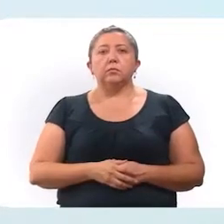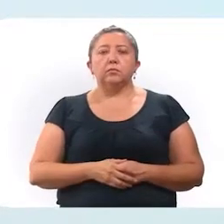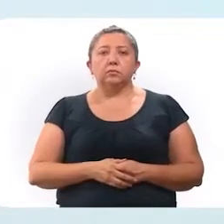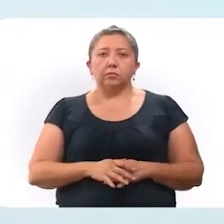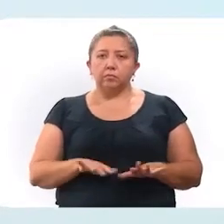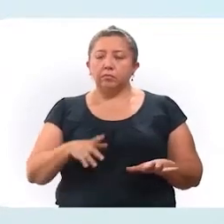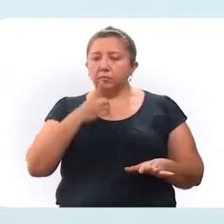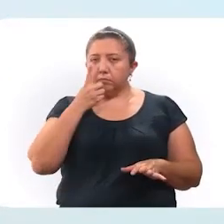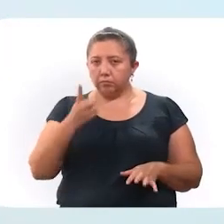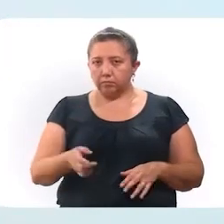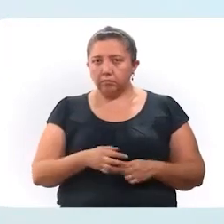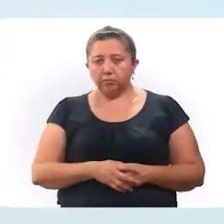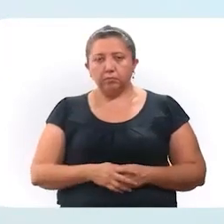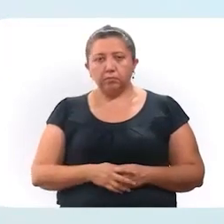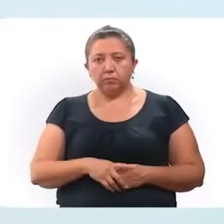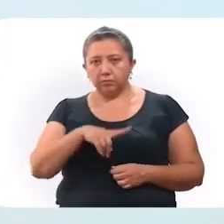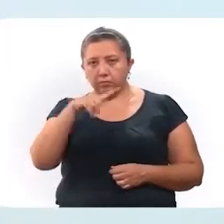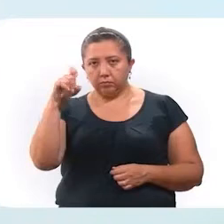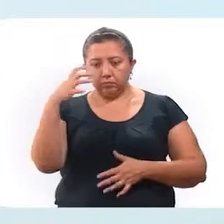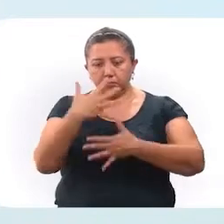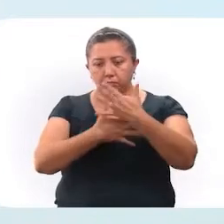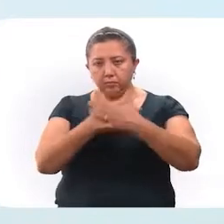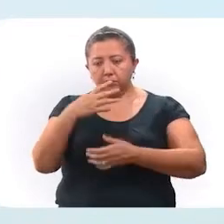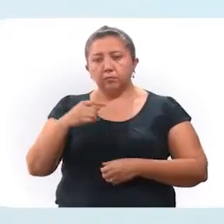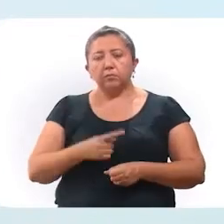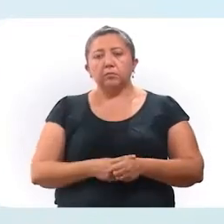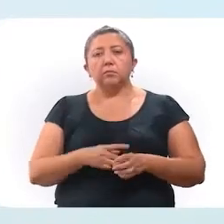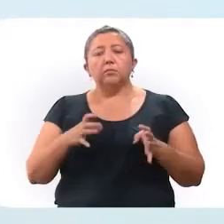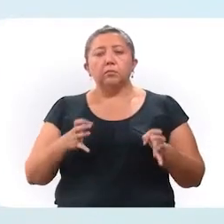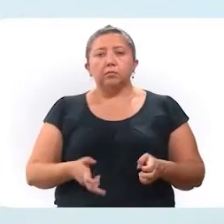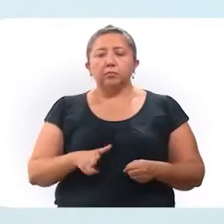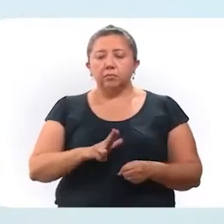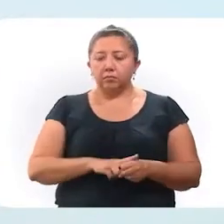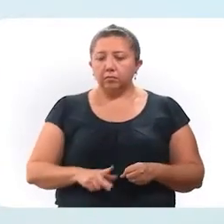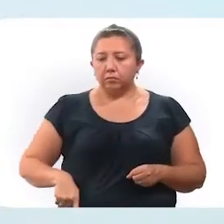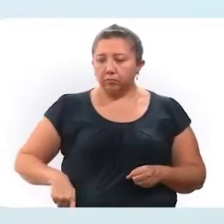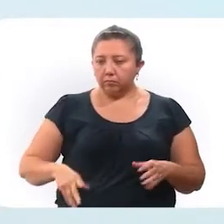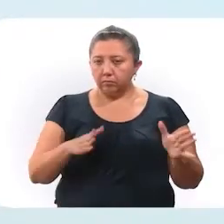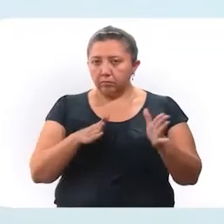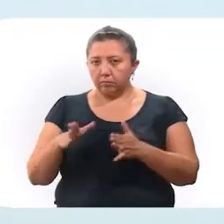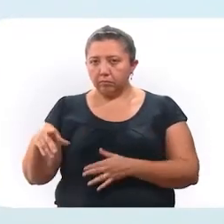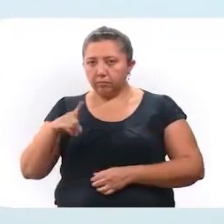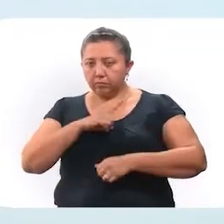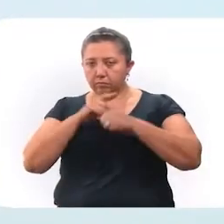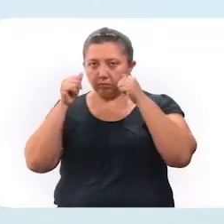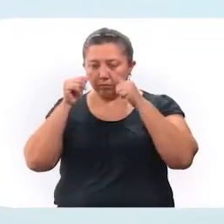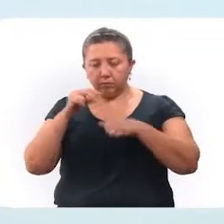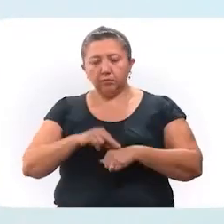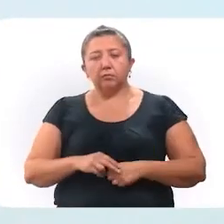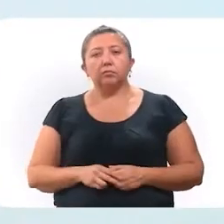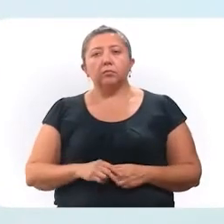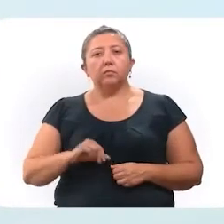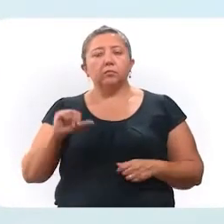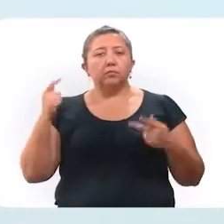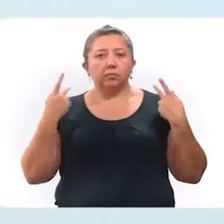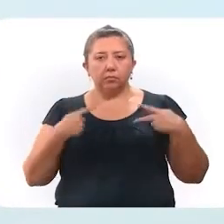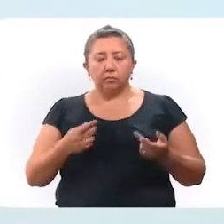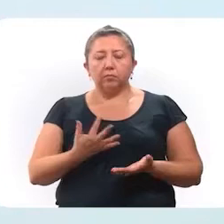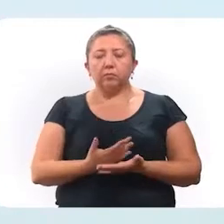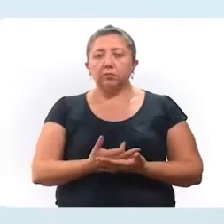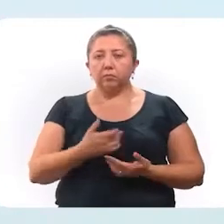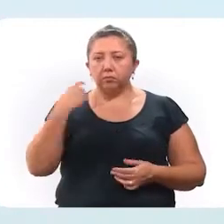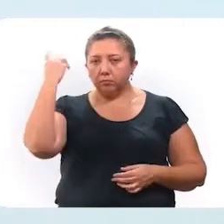leves. Como ya se mencionó, 115 de los casos positivos están en hospitales públicos y en aislamiento total. Hay